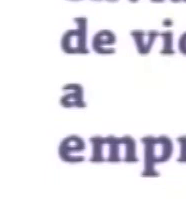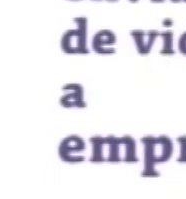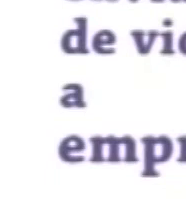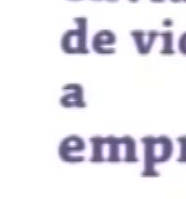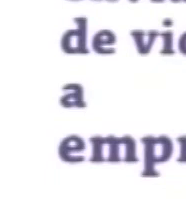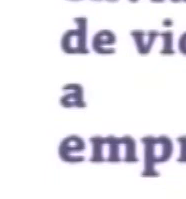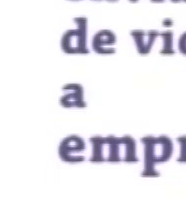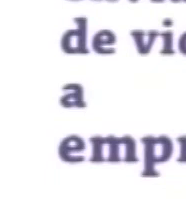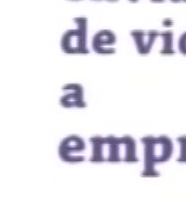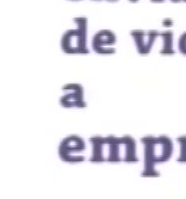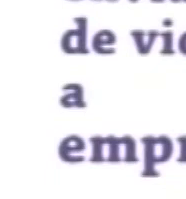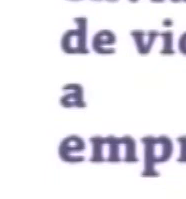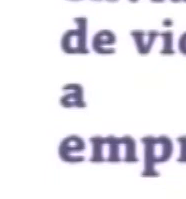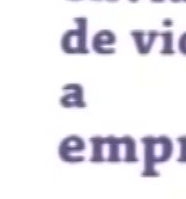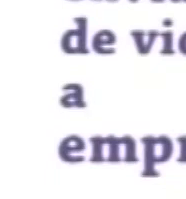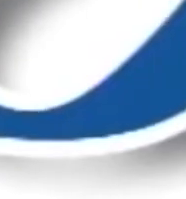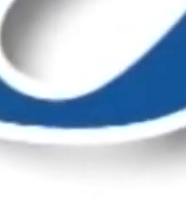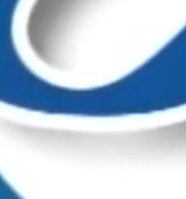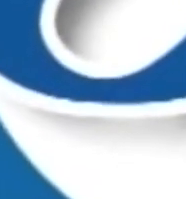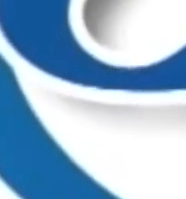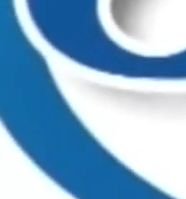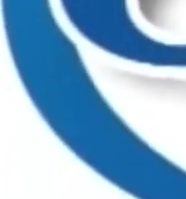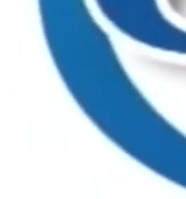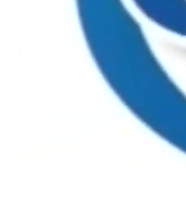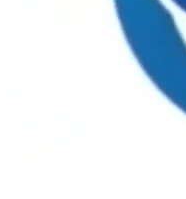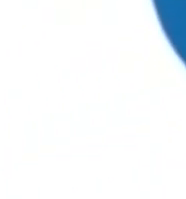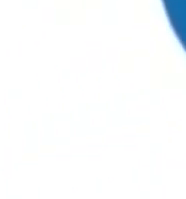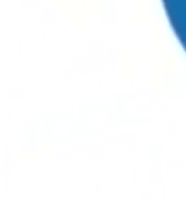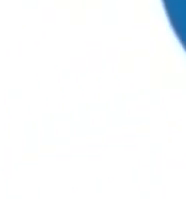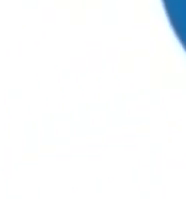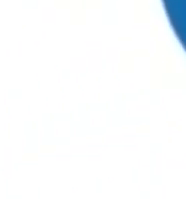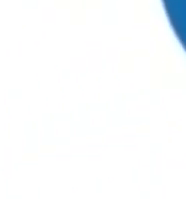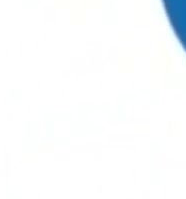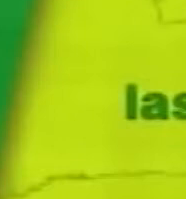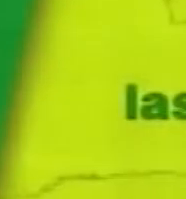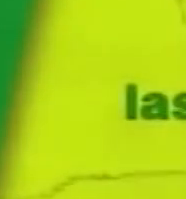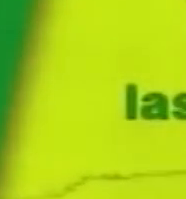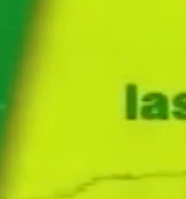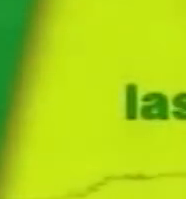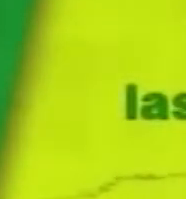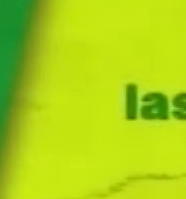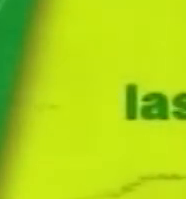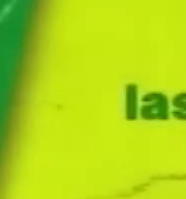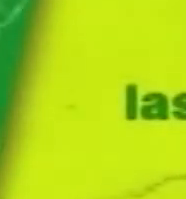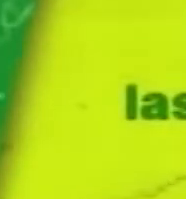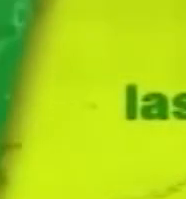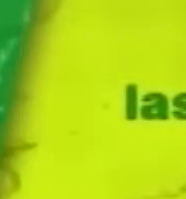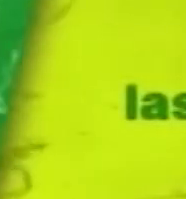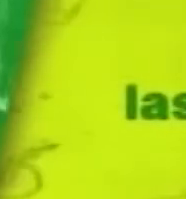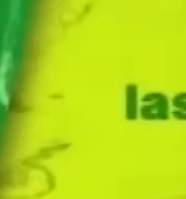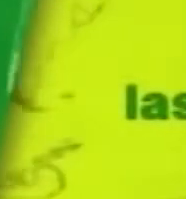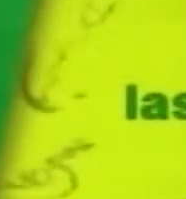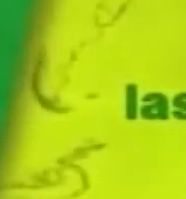emprendimiento@agenciafuller.com. Tendrás información que necesitas. Somos Agencia Fuller.